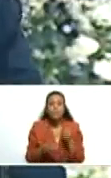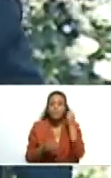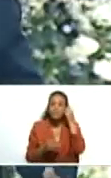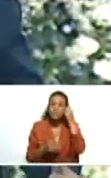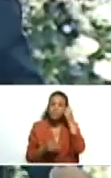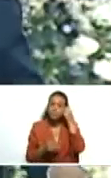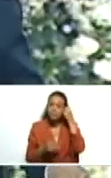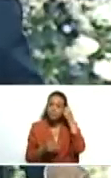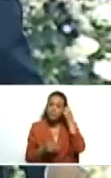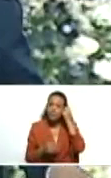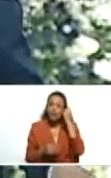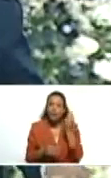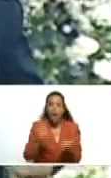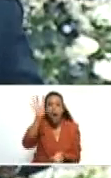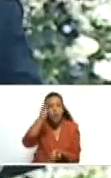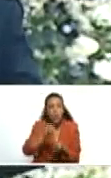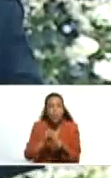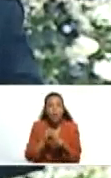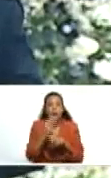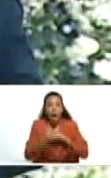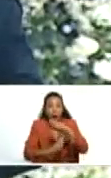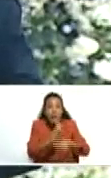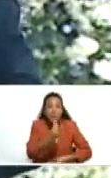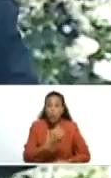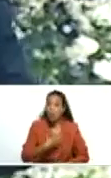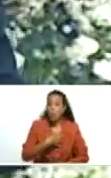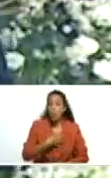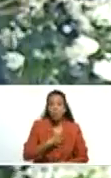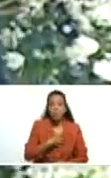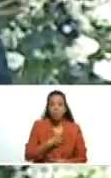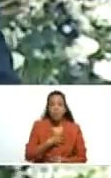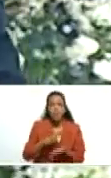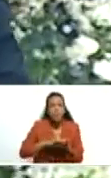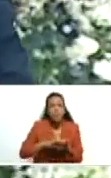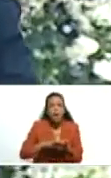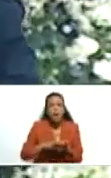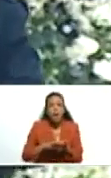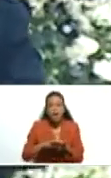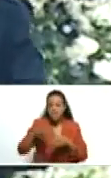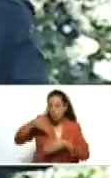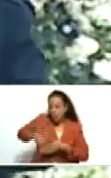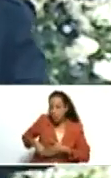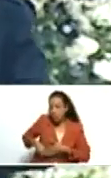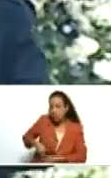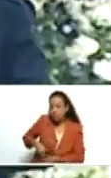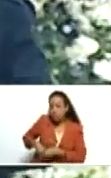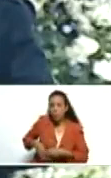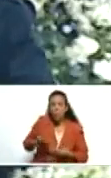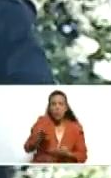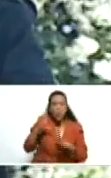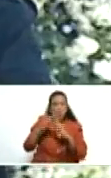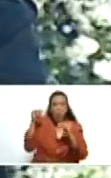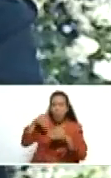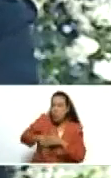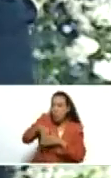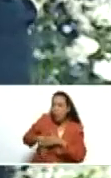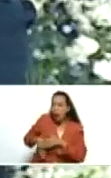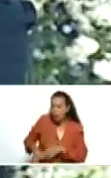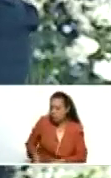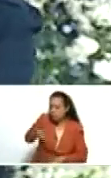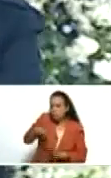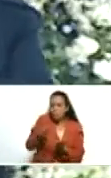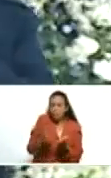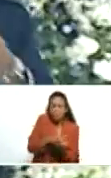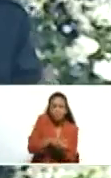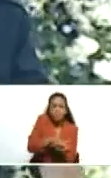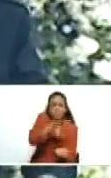hacía un resumen de las cosas que él no podía resolver y se venía con su mapire para Caracas y me entregaba las